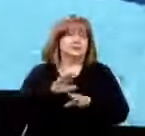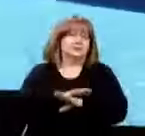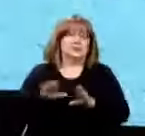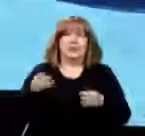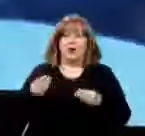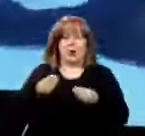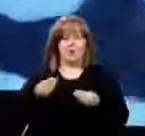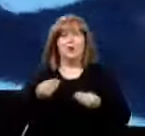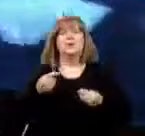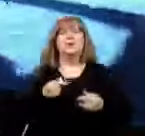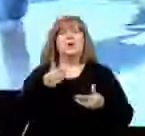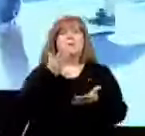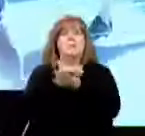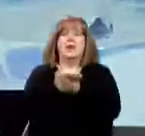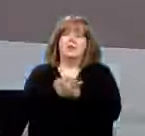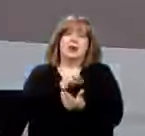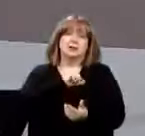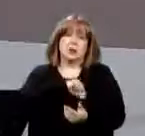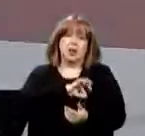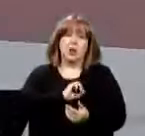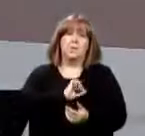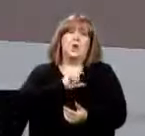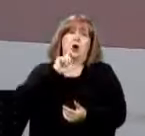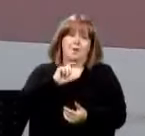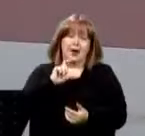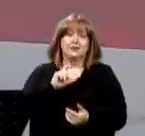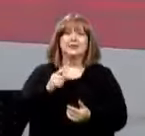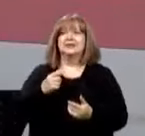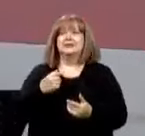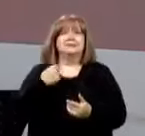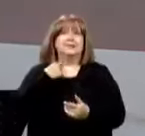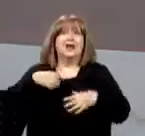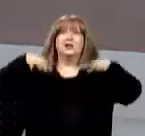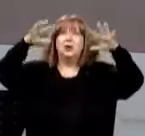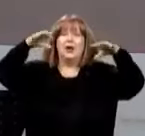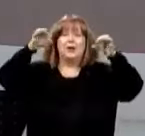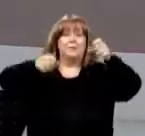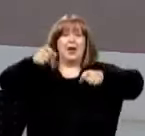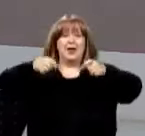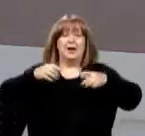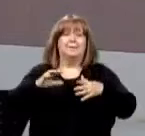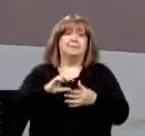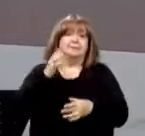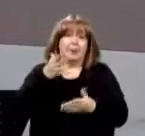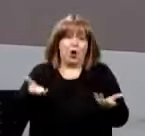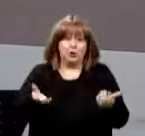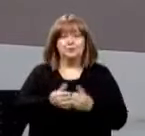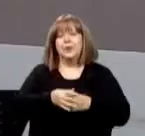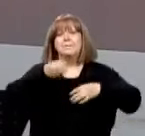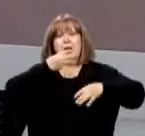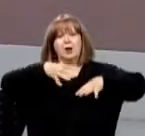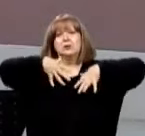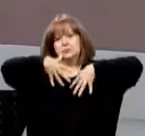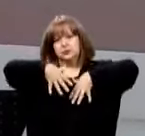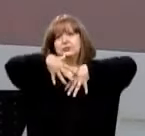que tienen salarios muy bajos. Es un planteo con algunas diferencias incluso a nivel gremial, de gente autoconvocada porque piden